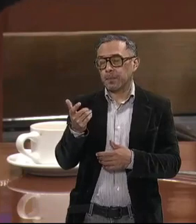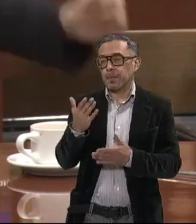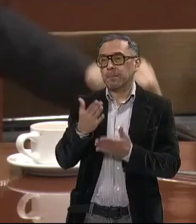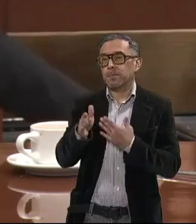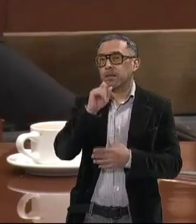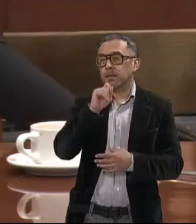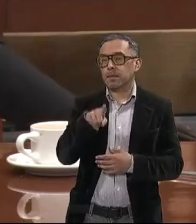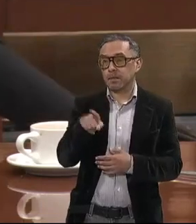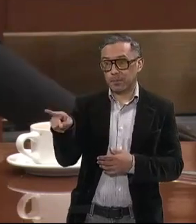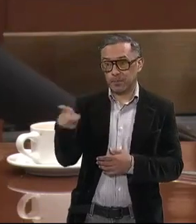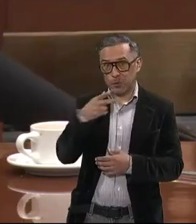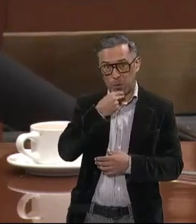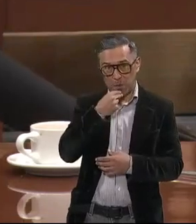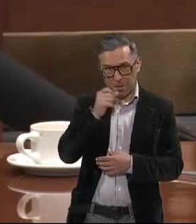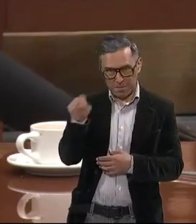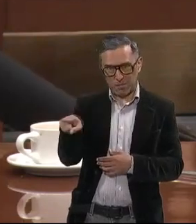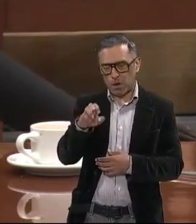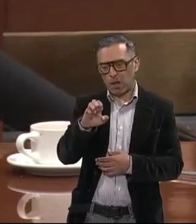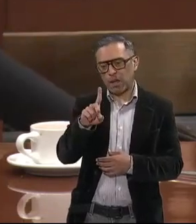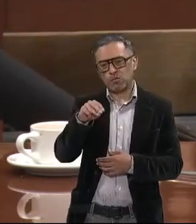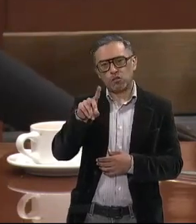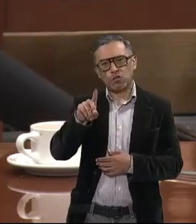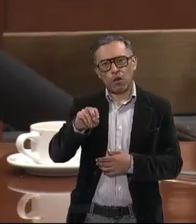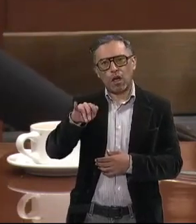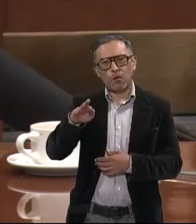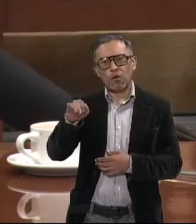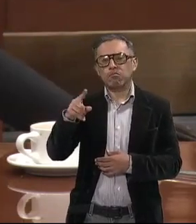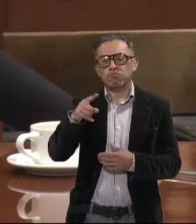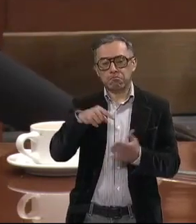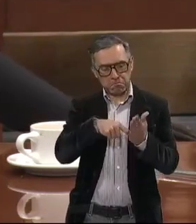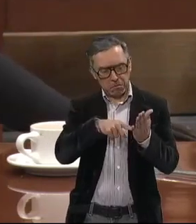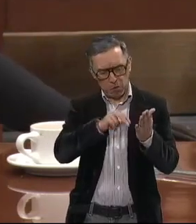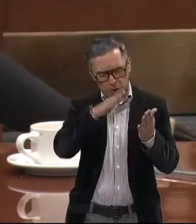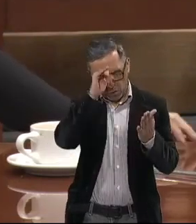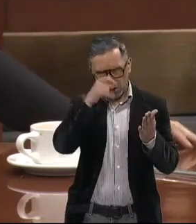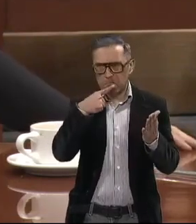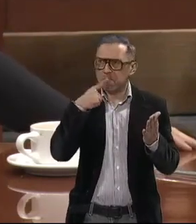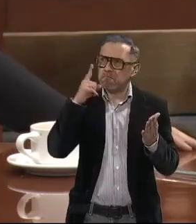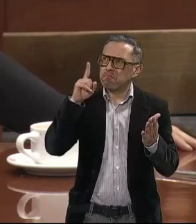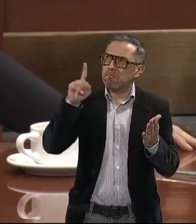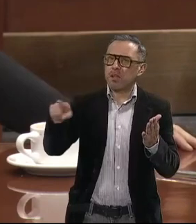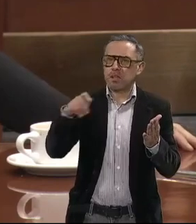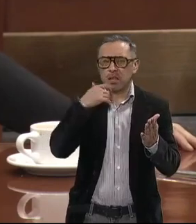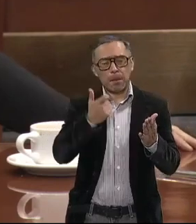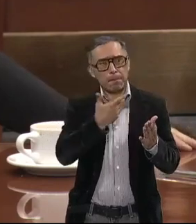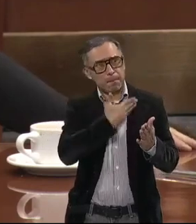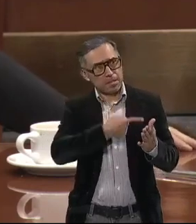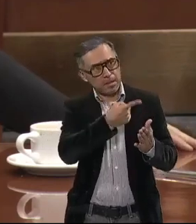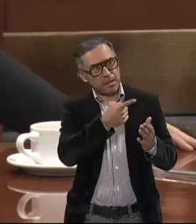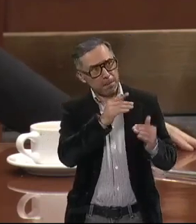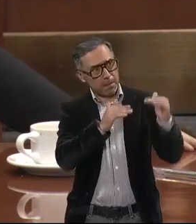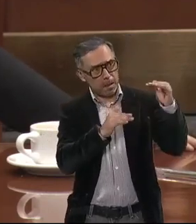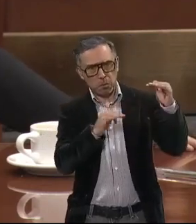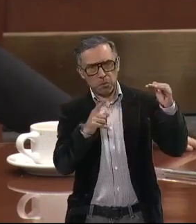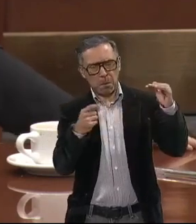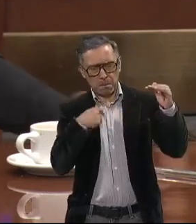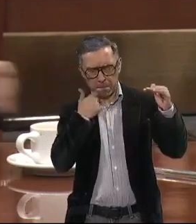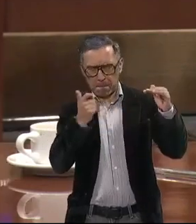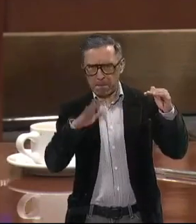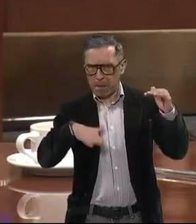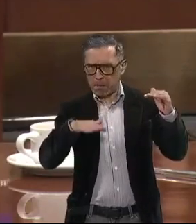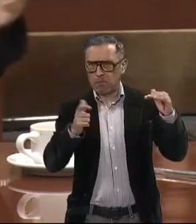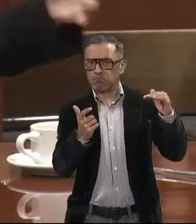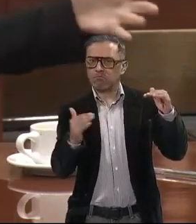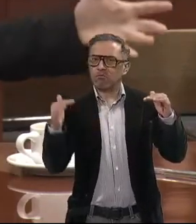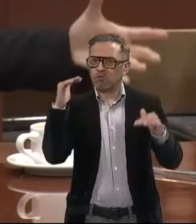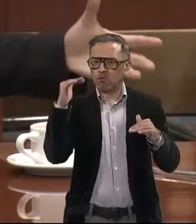señor Edmundo Jacobo impugnó la ley para ganar más que el presidente, para seguir manteniendo prestaciones y privilegios